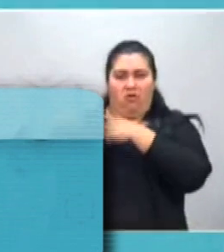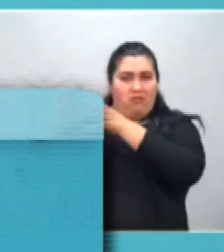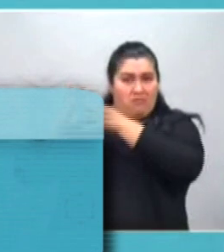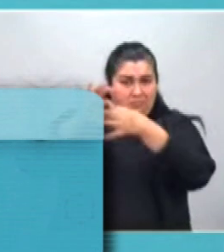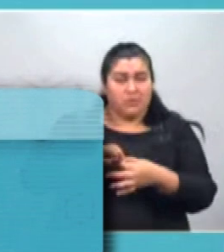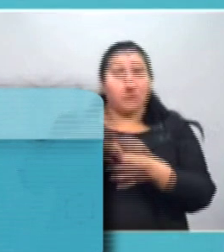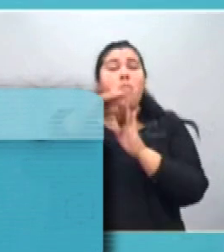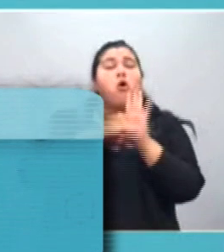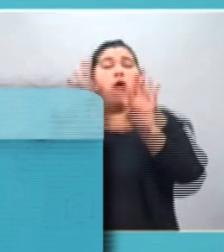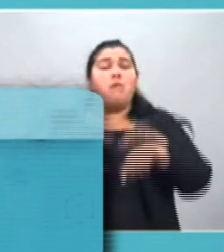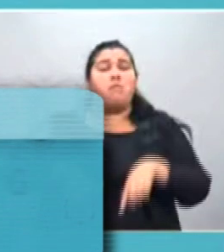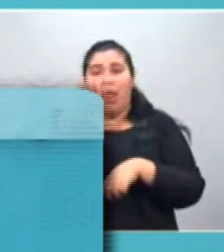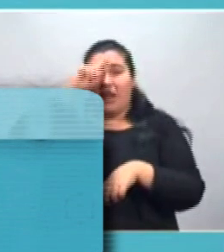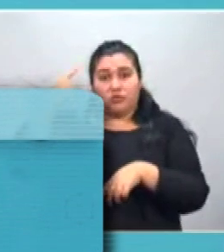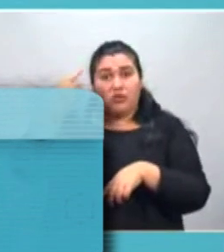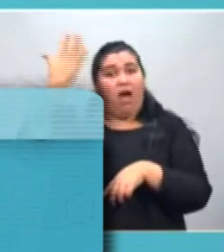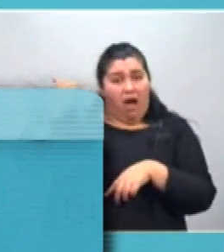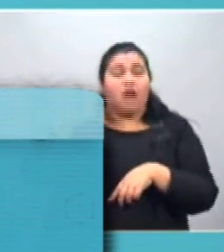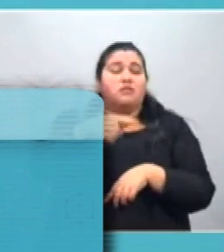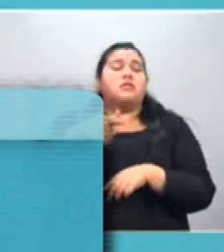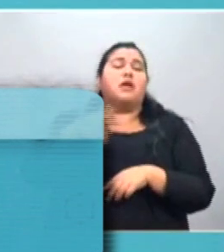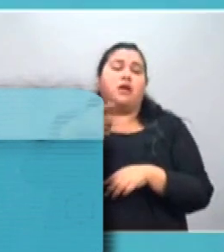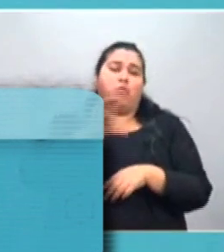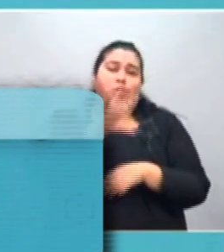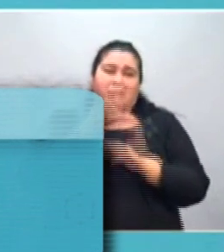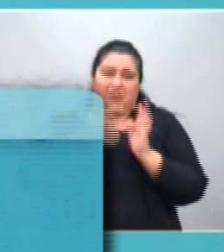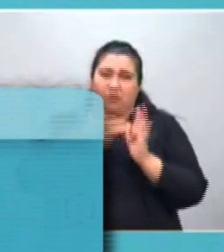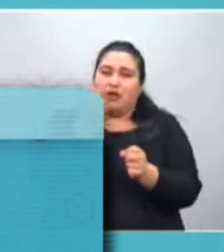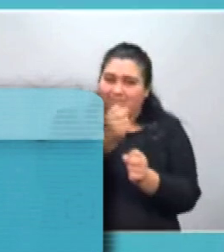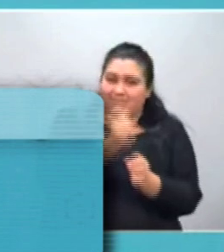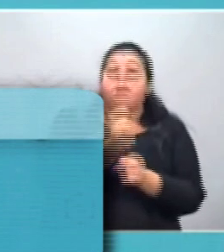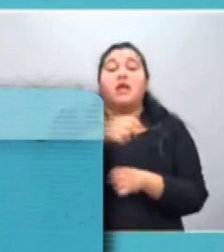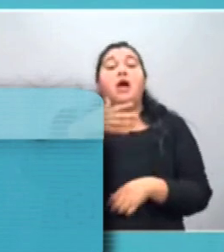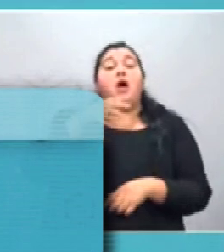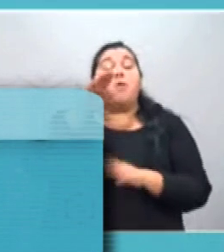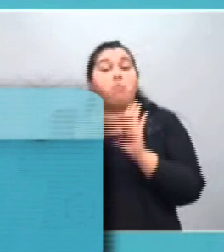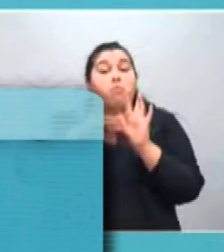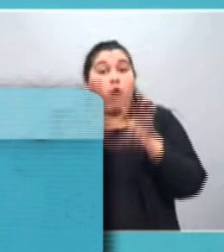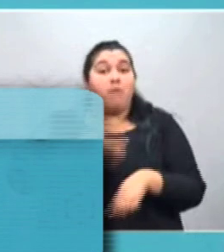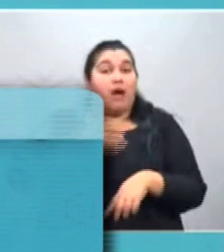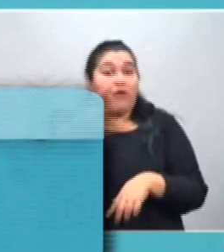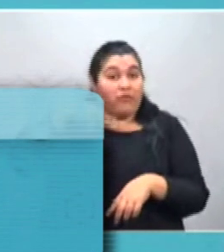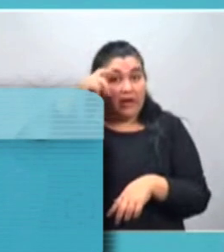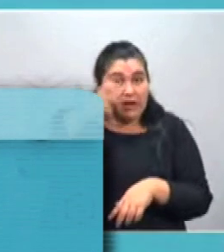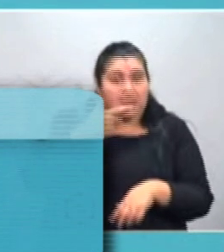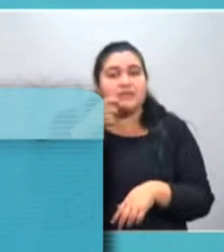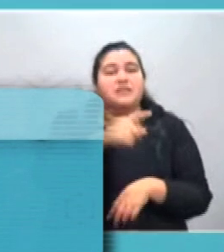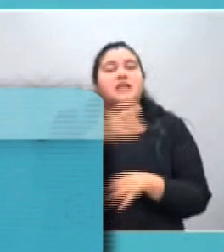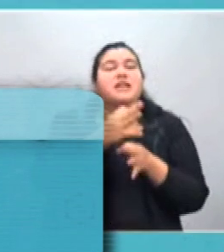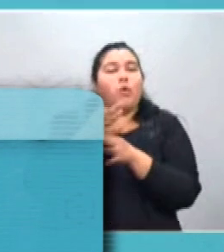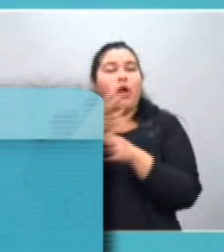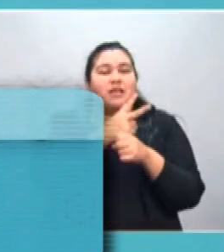de programas nacionales que se ejecutaban en la provincia de Buenos Aires rápidamente, programa FINES, que es para la terminalidad de los estudios